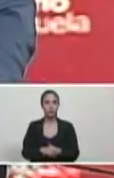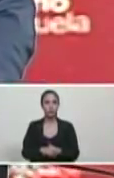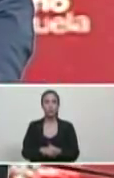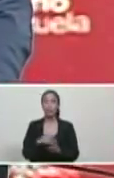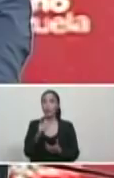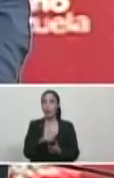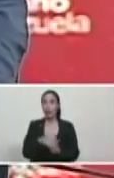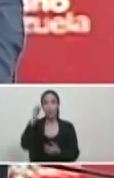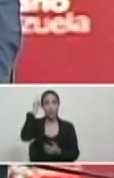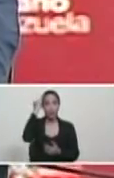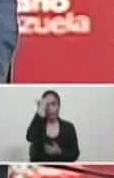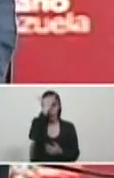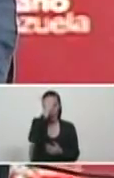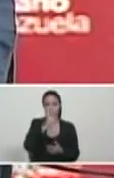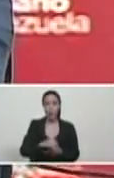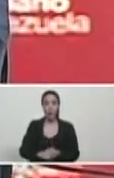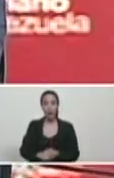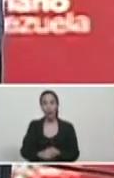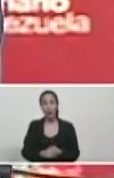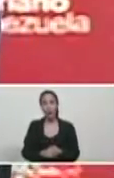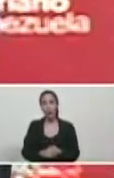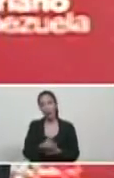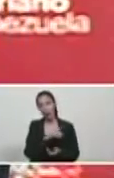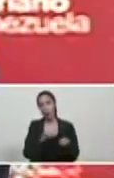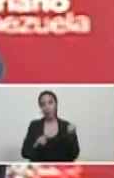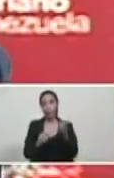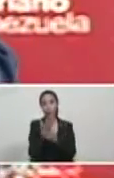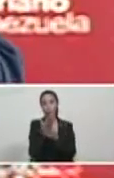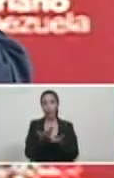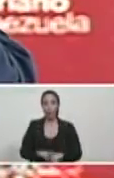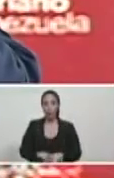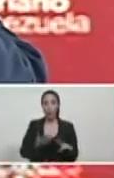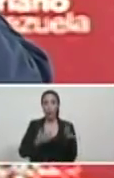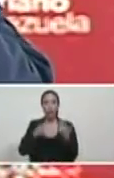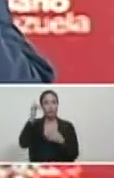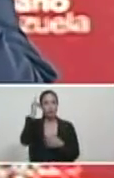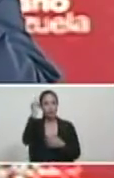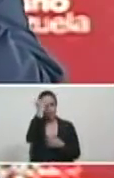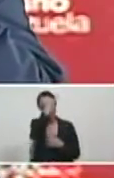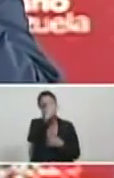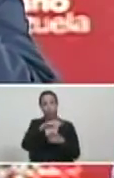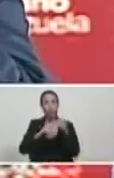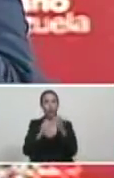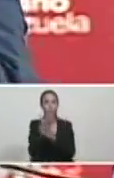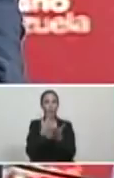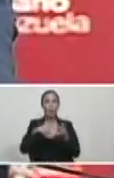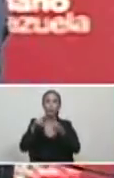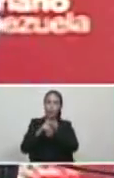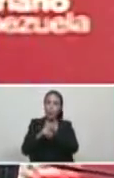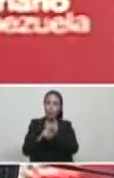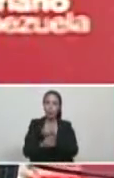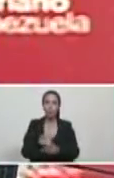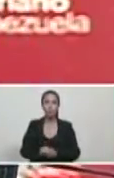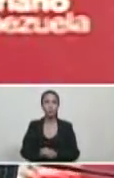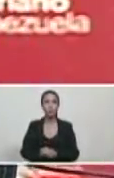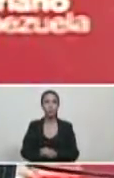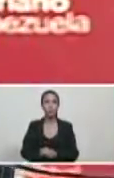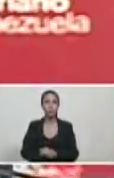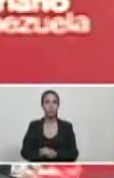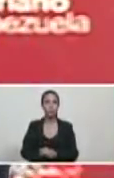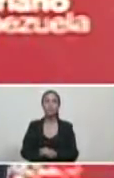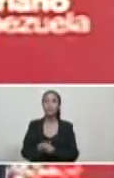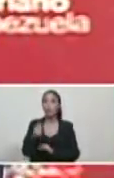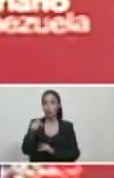fue fundado por nuestra primera combatiente, Cilia Flores, que fue a Yaracuy y que también le agradecemos. Allá está. Hoy por hoy